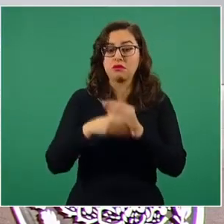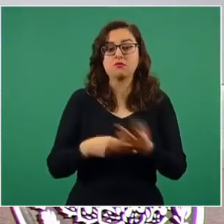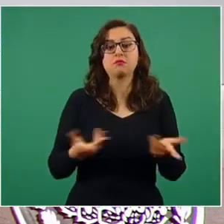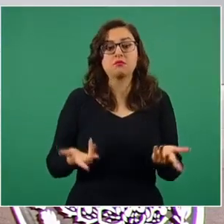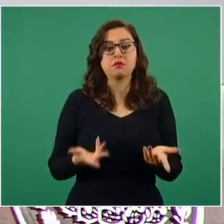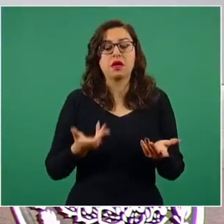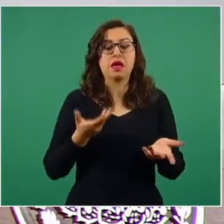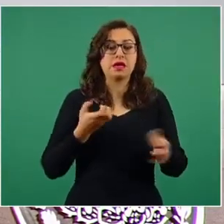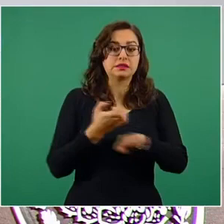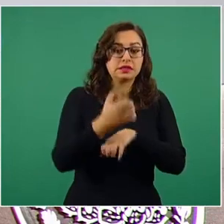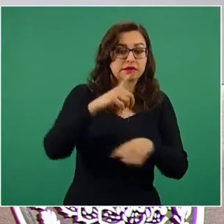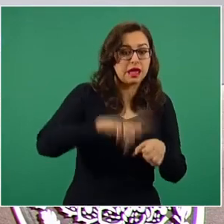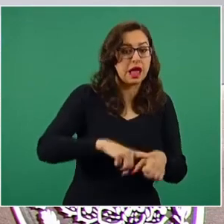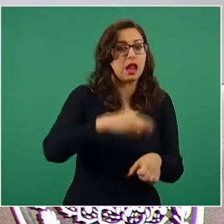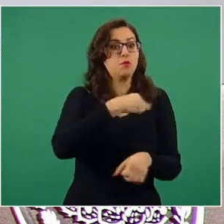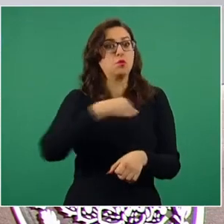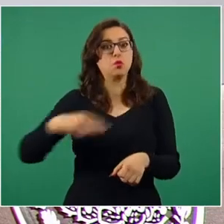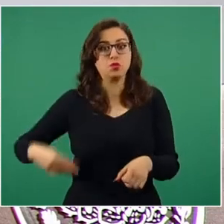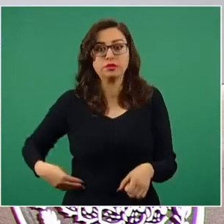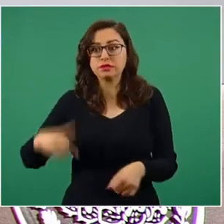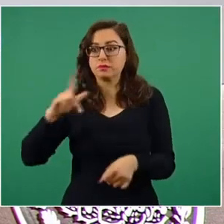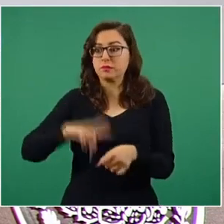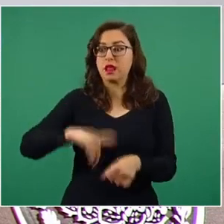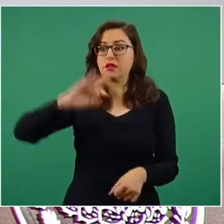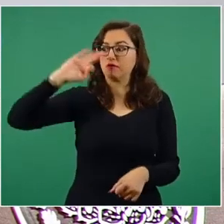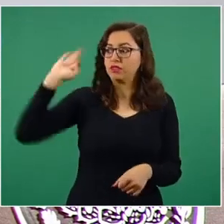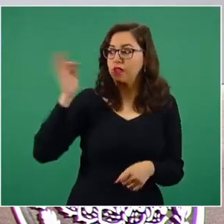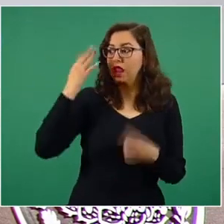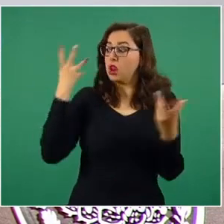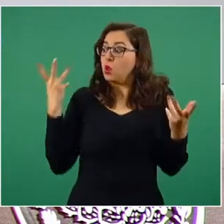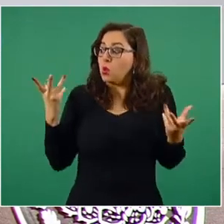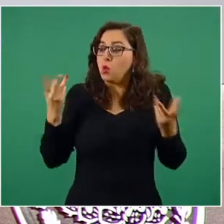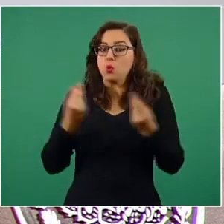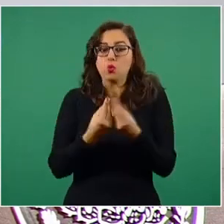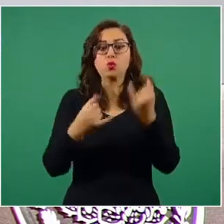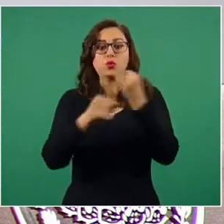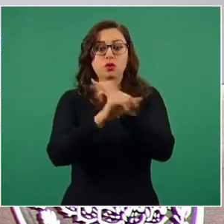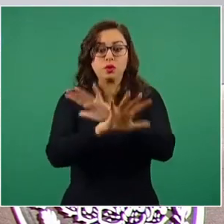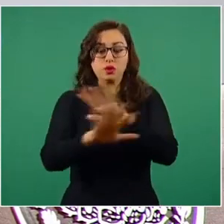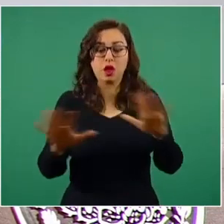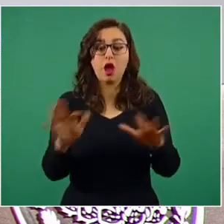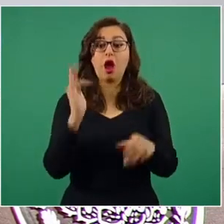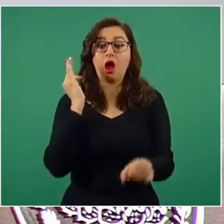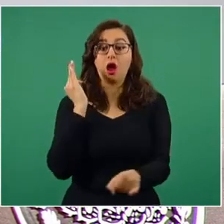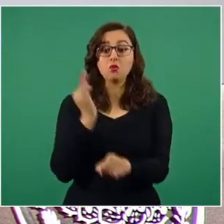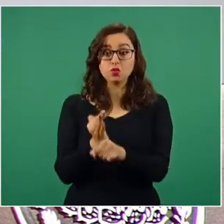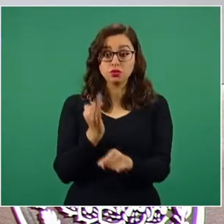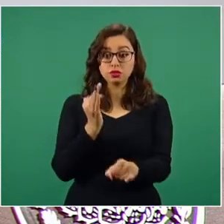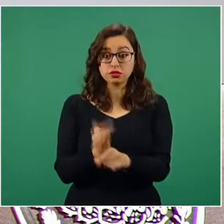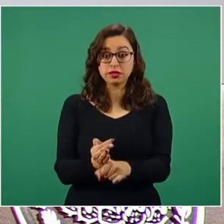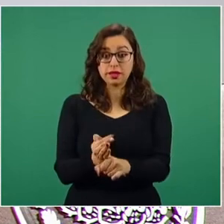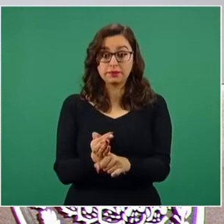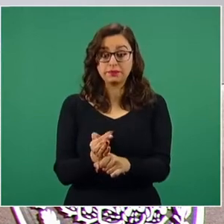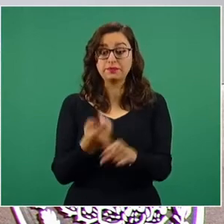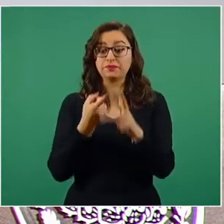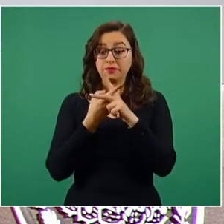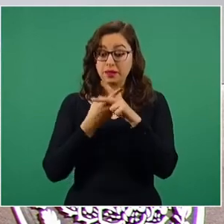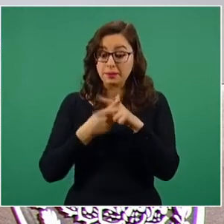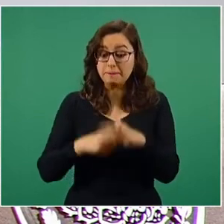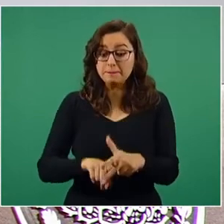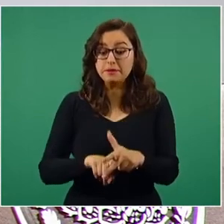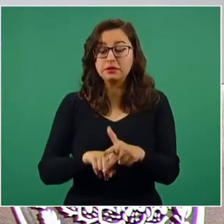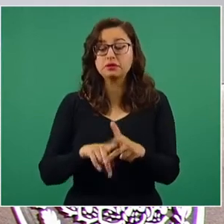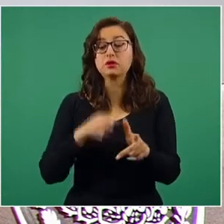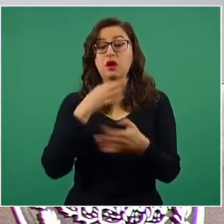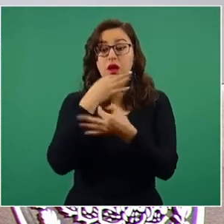Iniciar esta intervención diciendo que se tiene un mejor arranque de